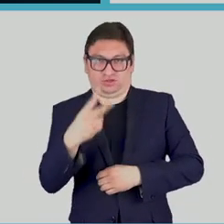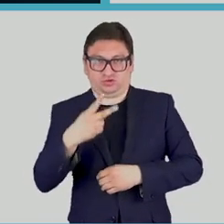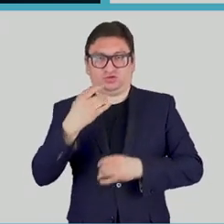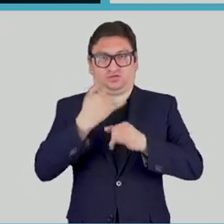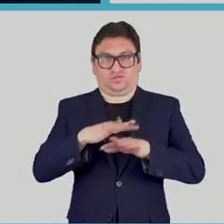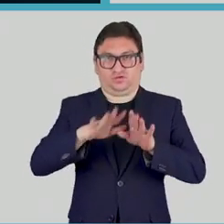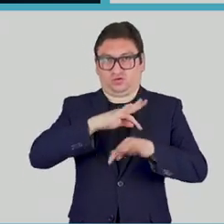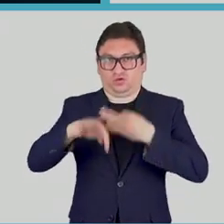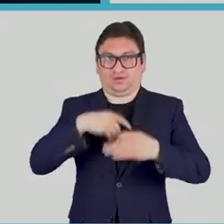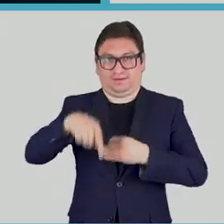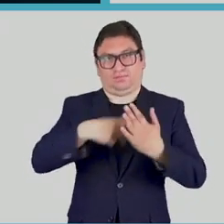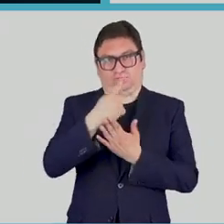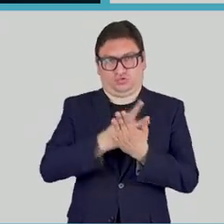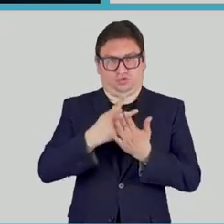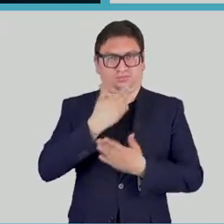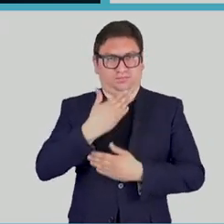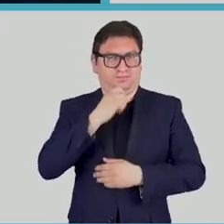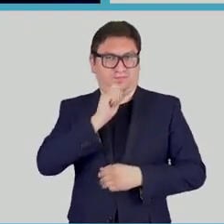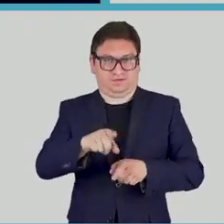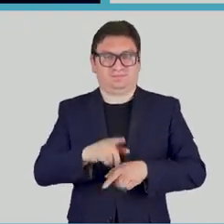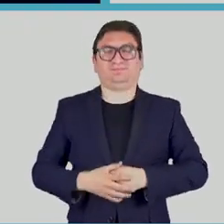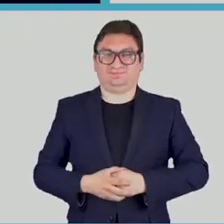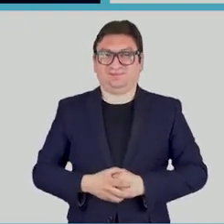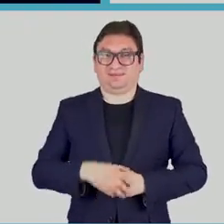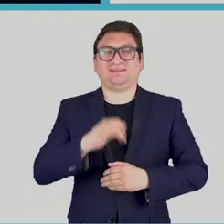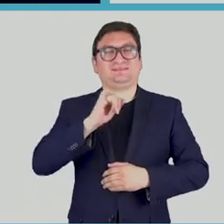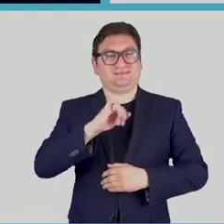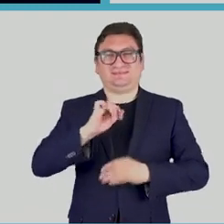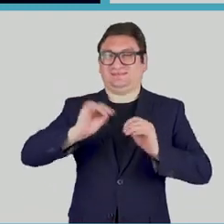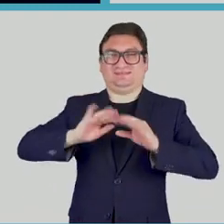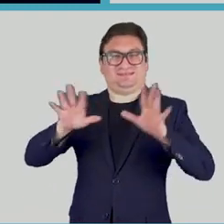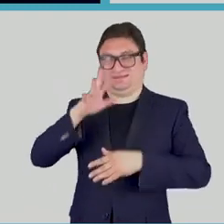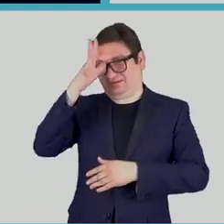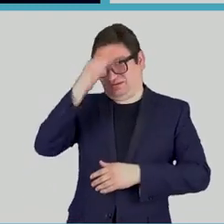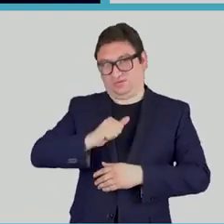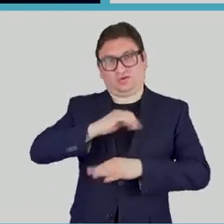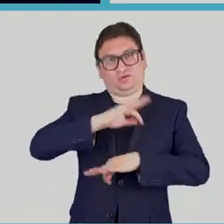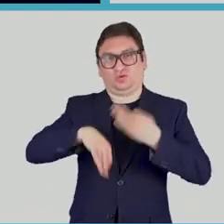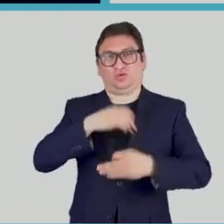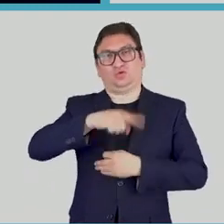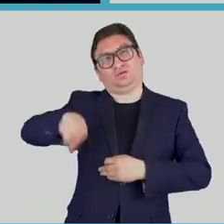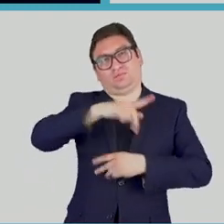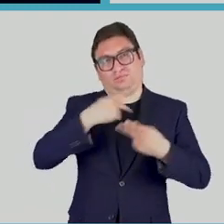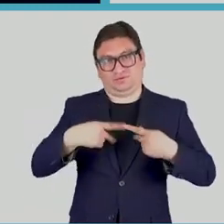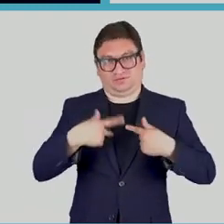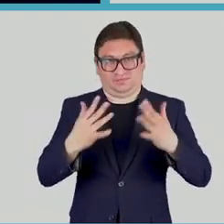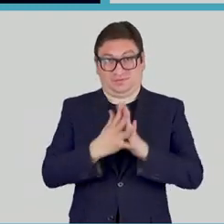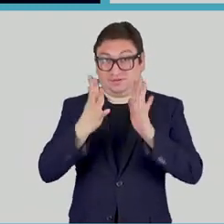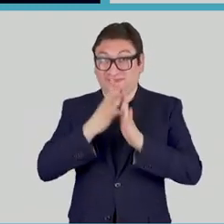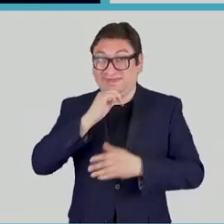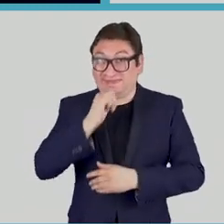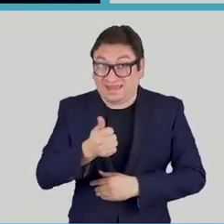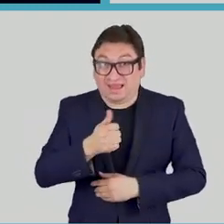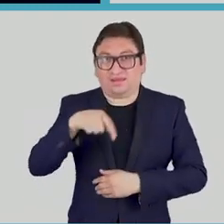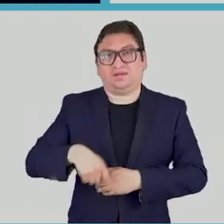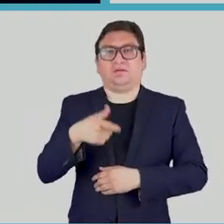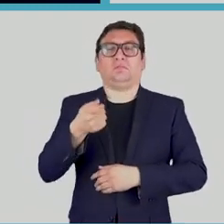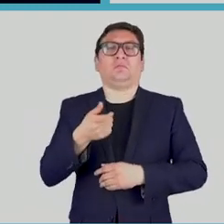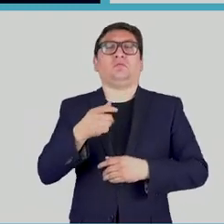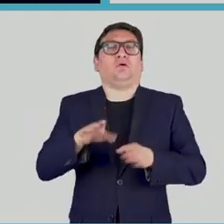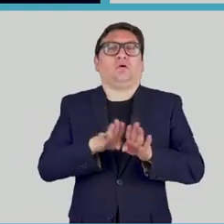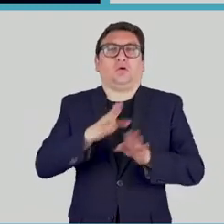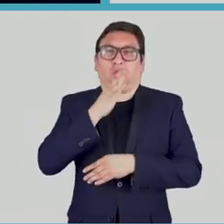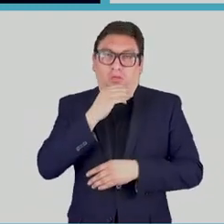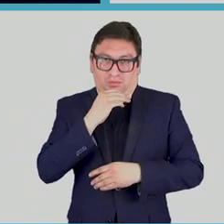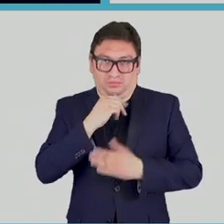y sobre todo también de este programa Así es totalmente de acuerdo sin su participación Este programa no Sería